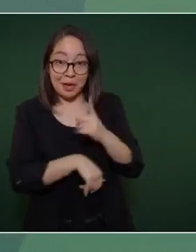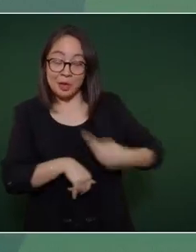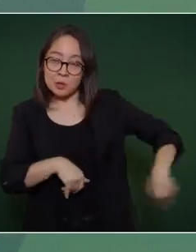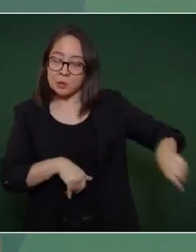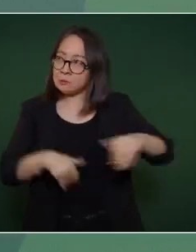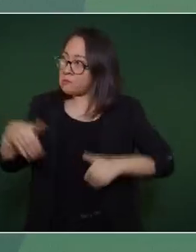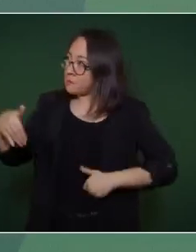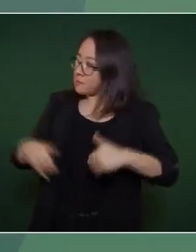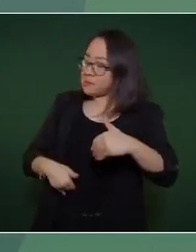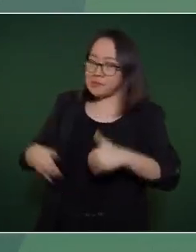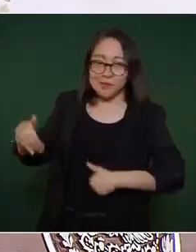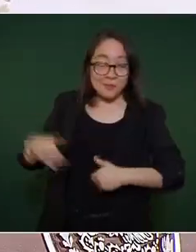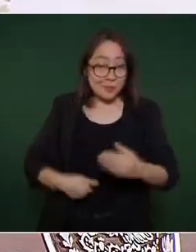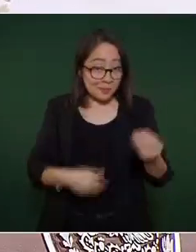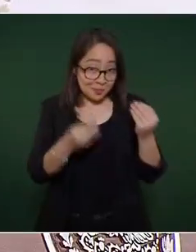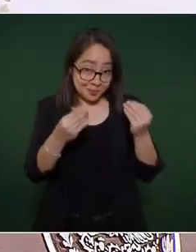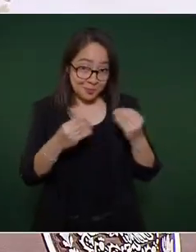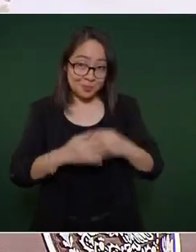También